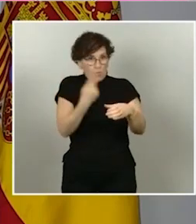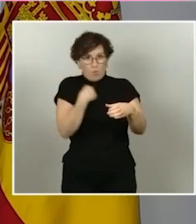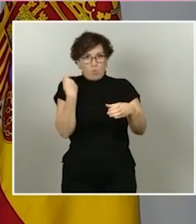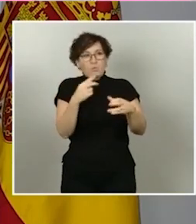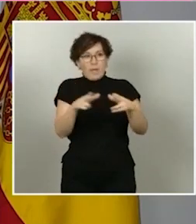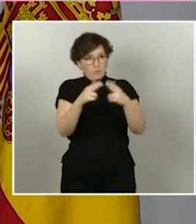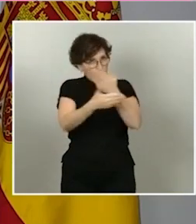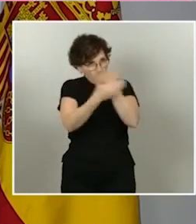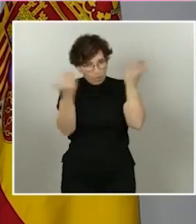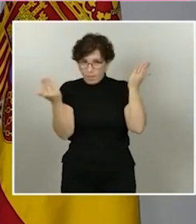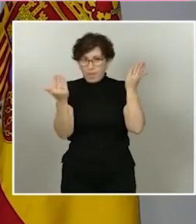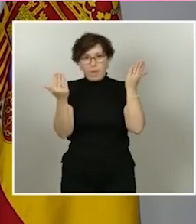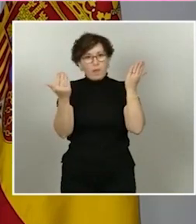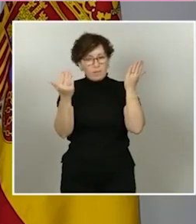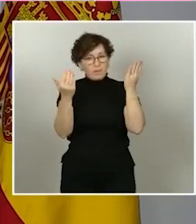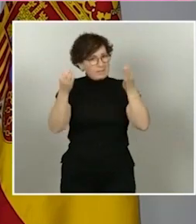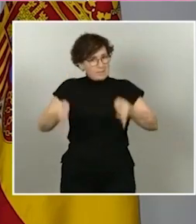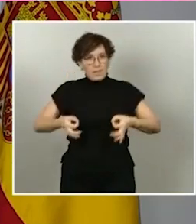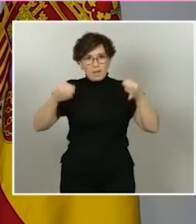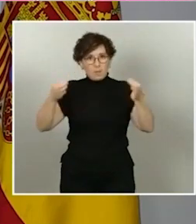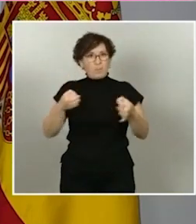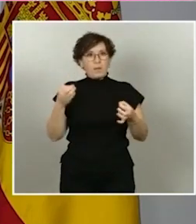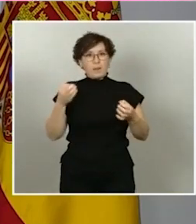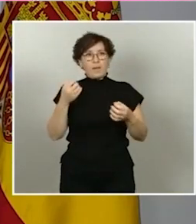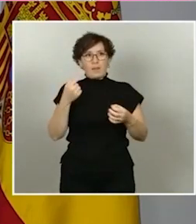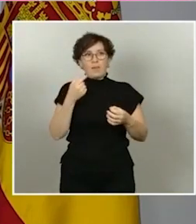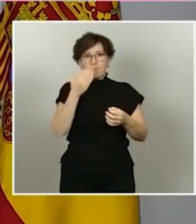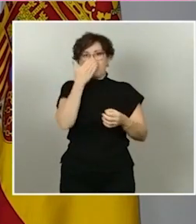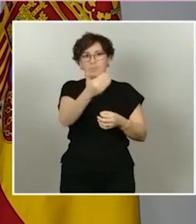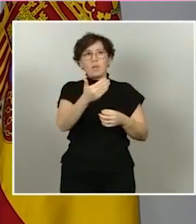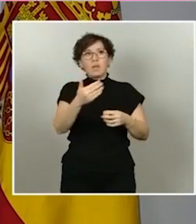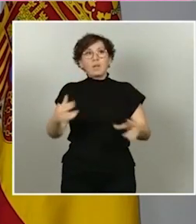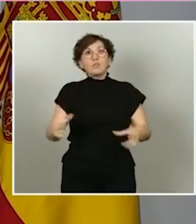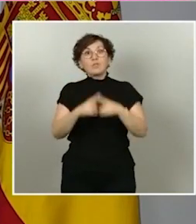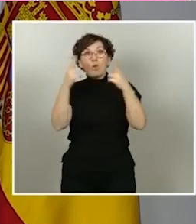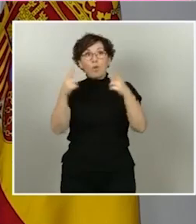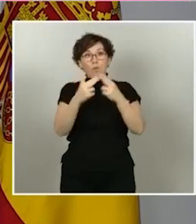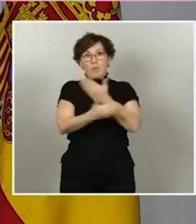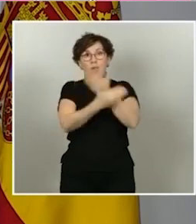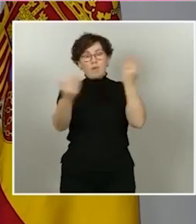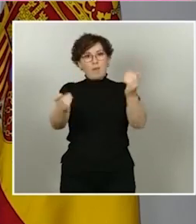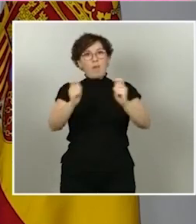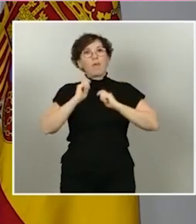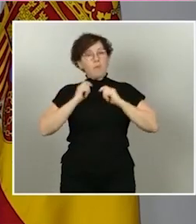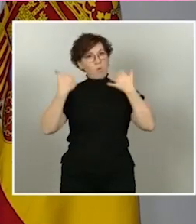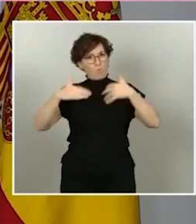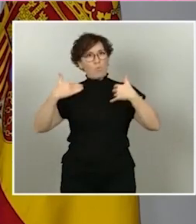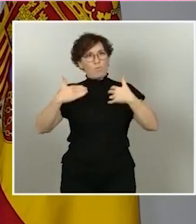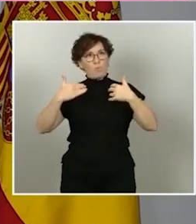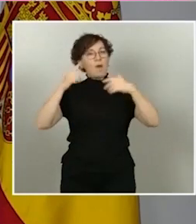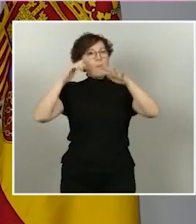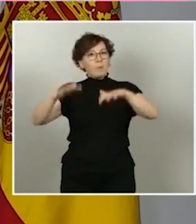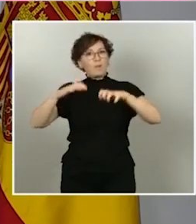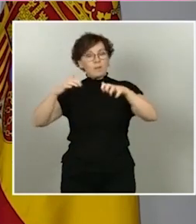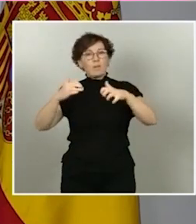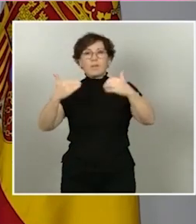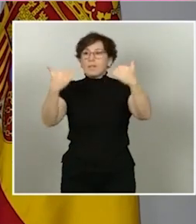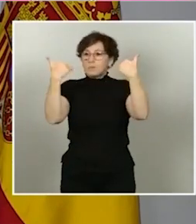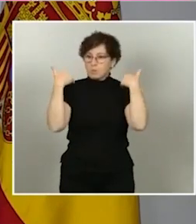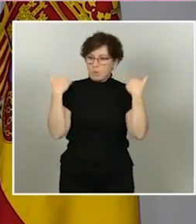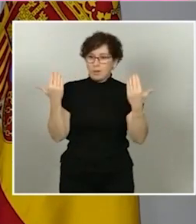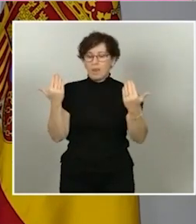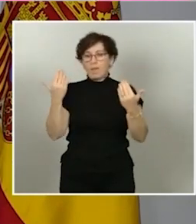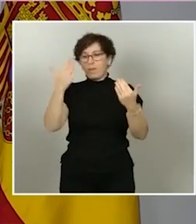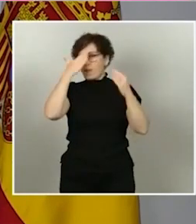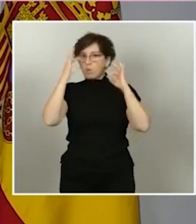que es, es una prueba que va al juzgado y que en ese momento su señoría,